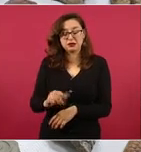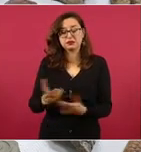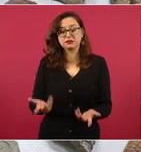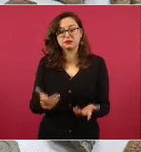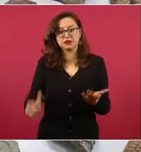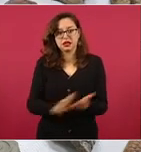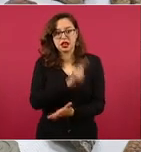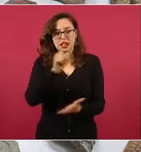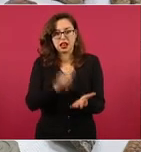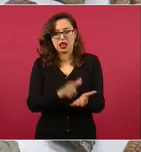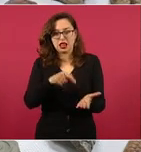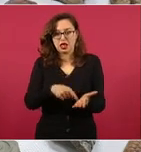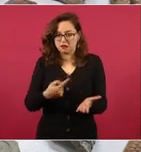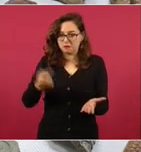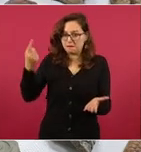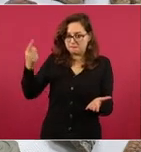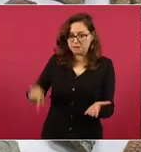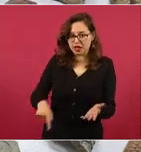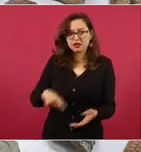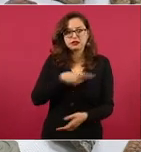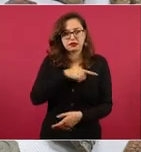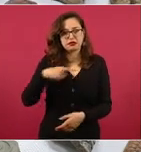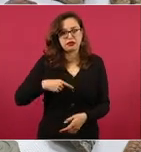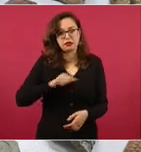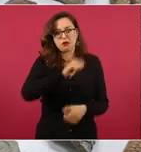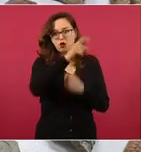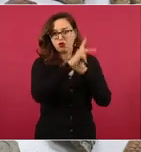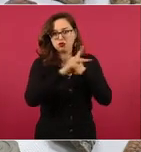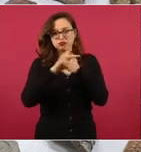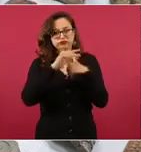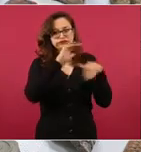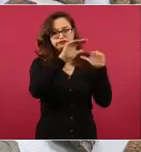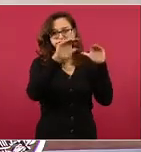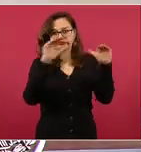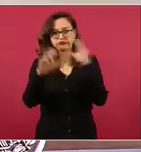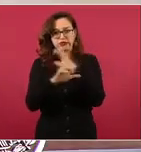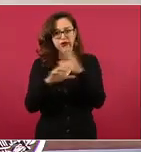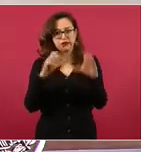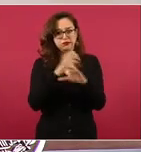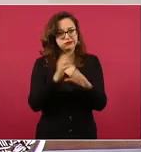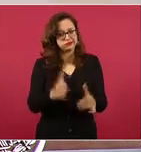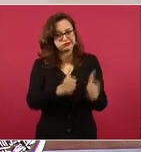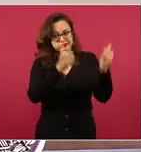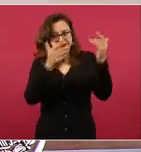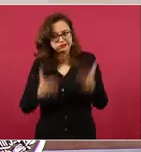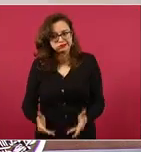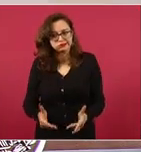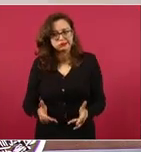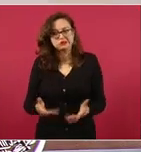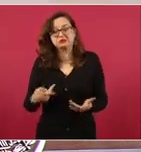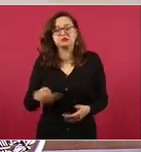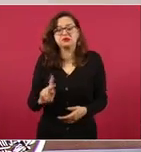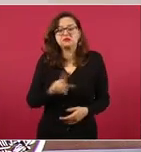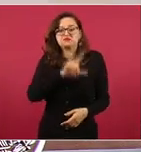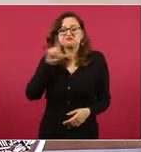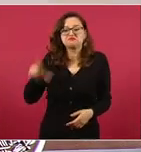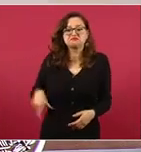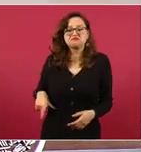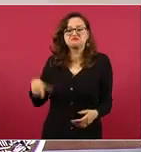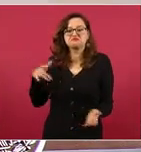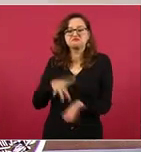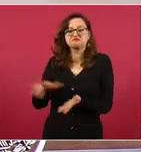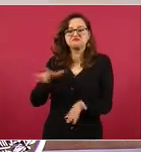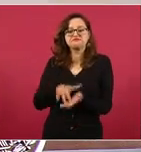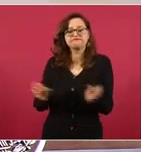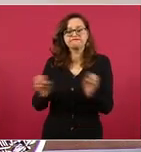materia en el sentido de recuperar el patrimonio cultural que se encuentra en el extranjero. El día 11